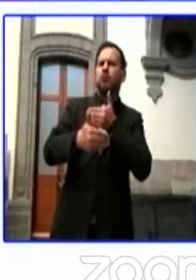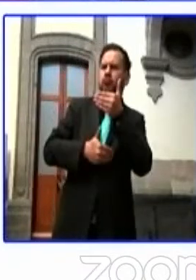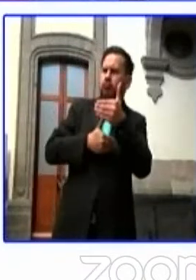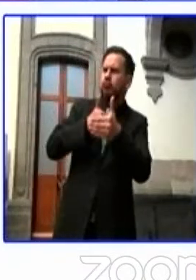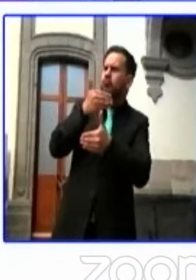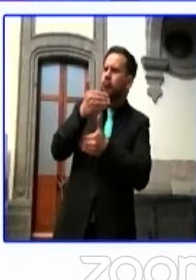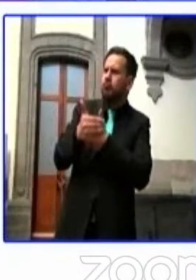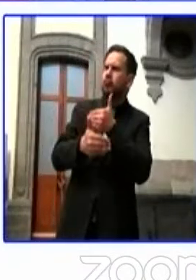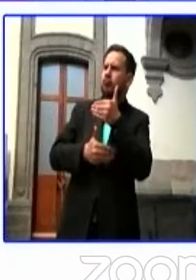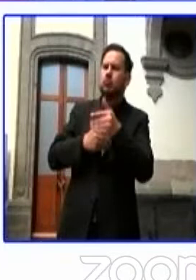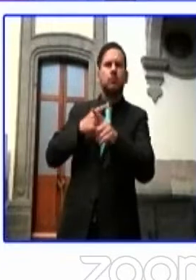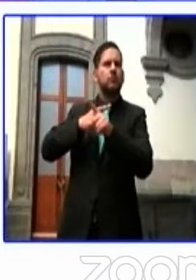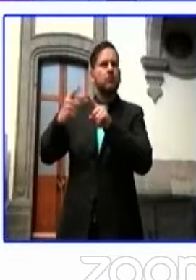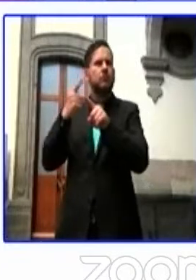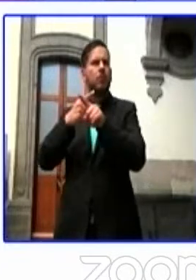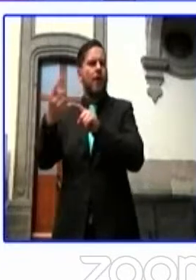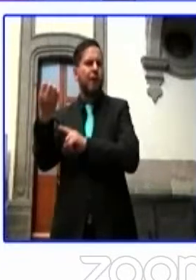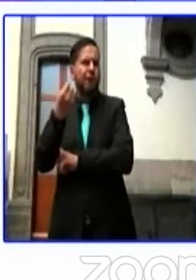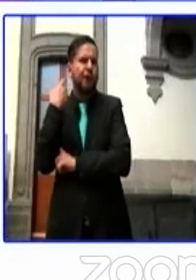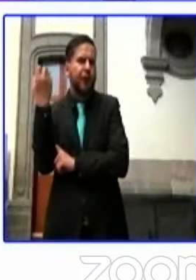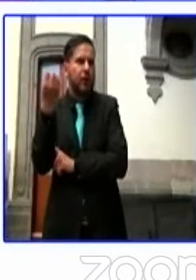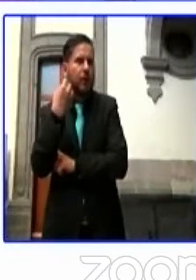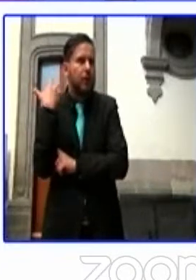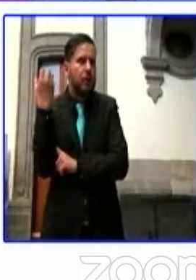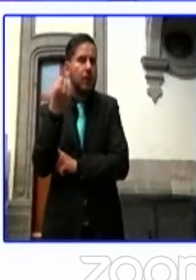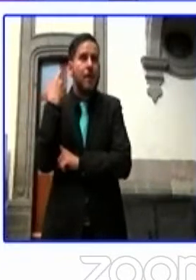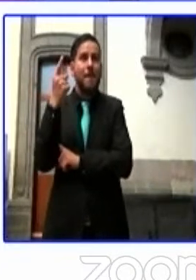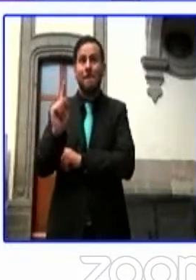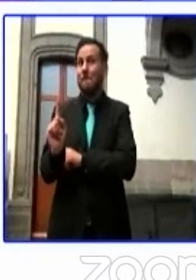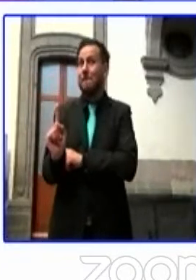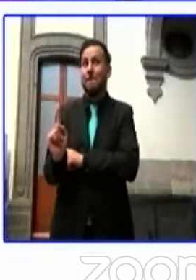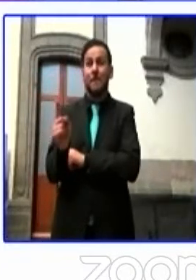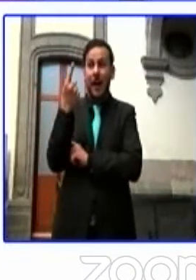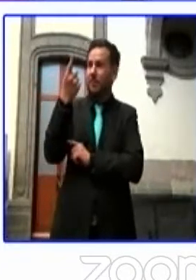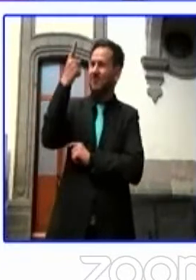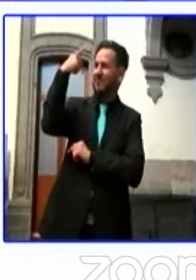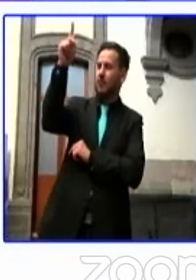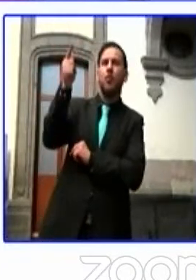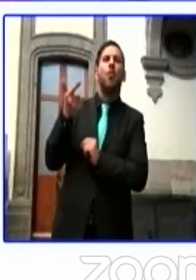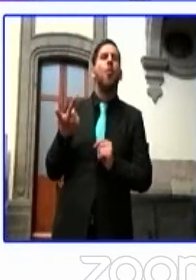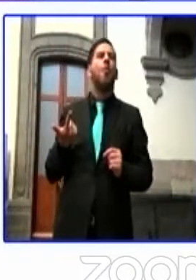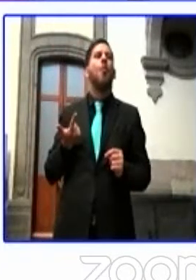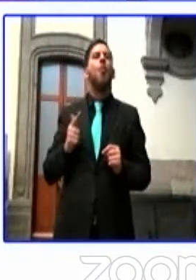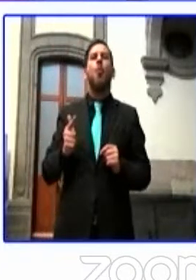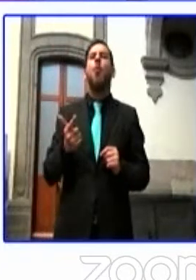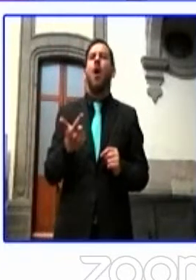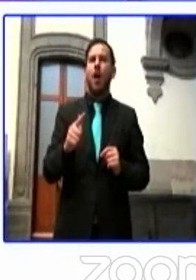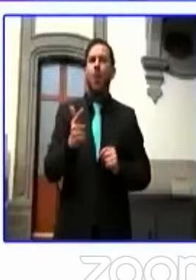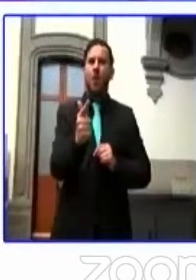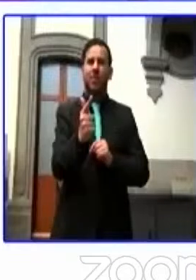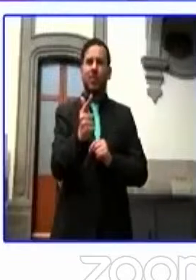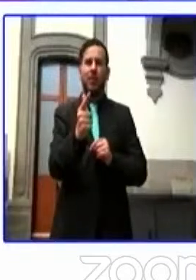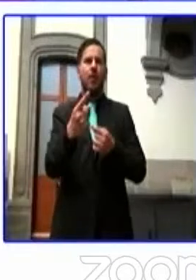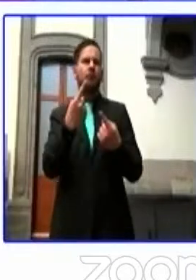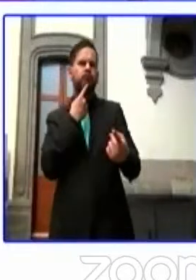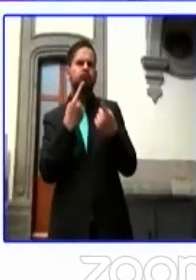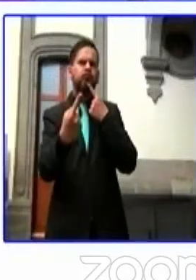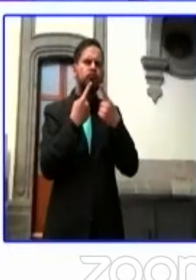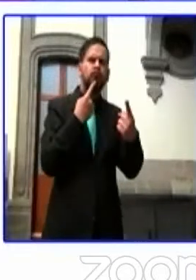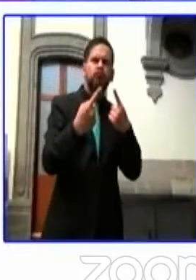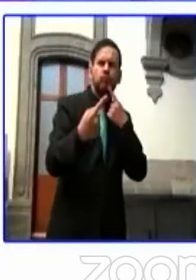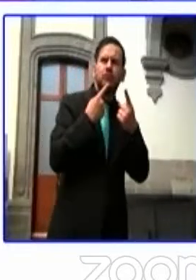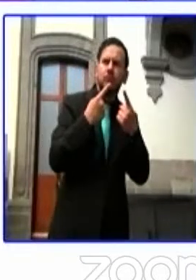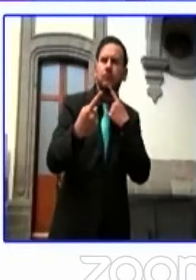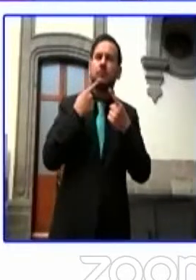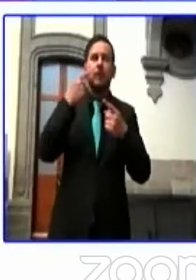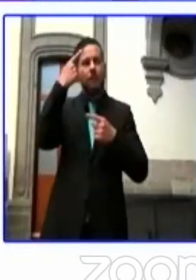estos foros, y el primero que fue en Guanajuato fue un poco prepararnos rumbo a la evaluación. Nos reunimos